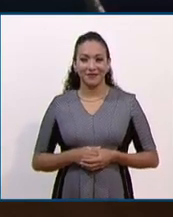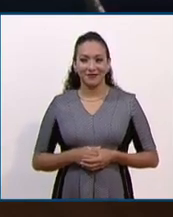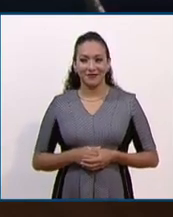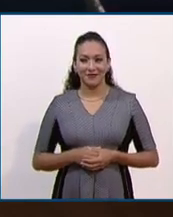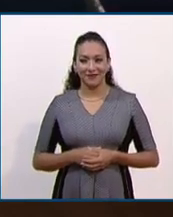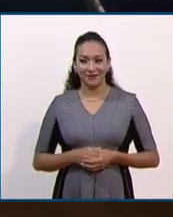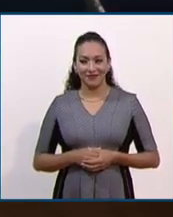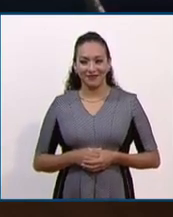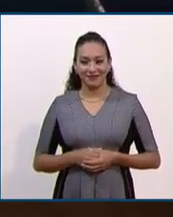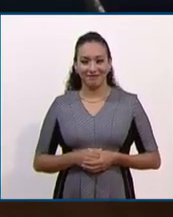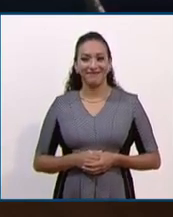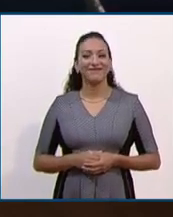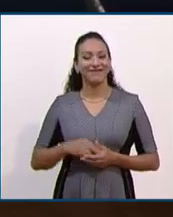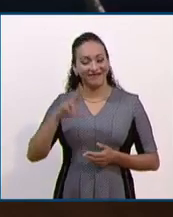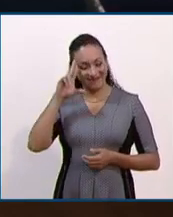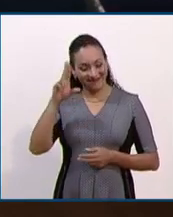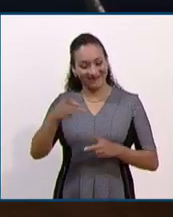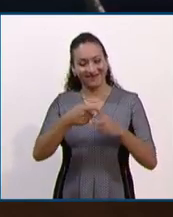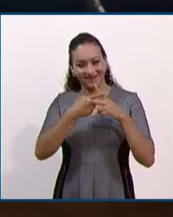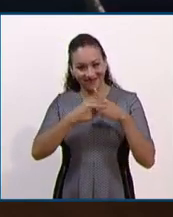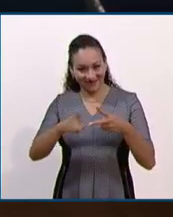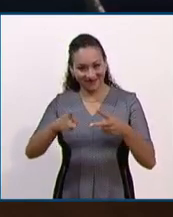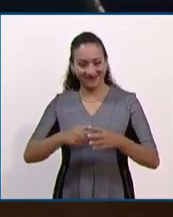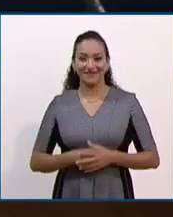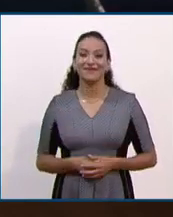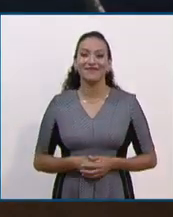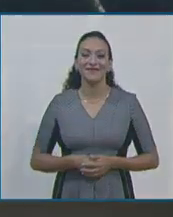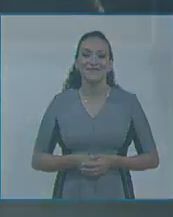Hola, Eusiris. Y es así como iniciamos.